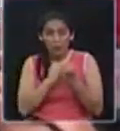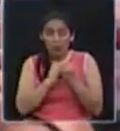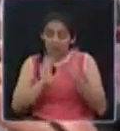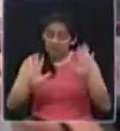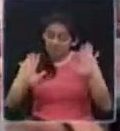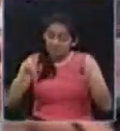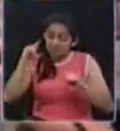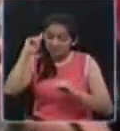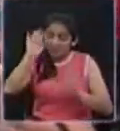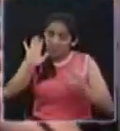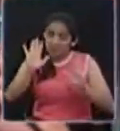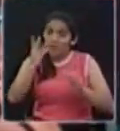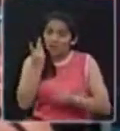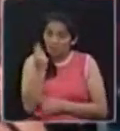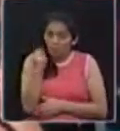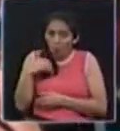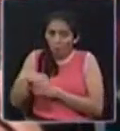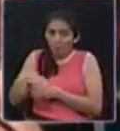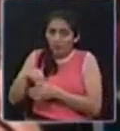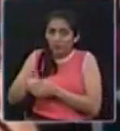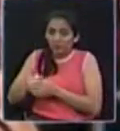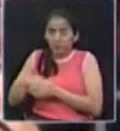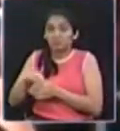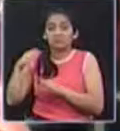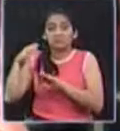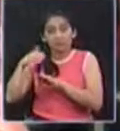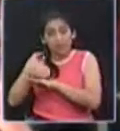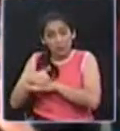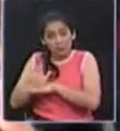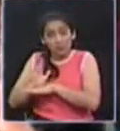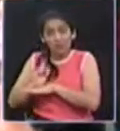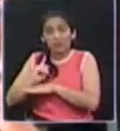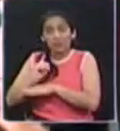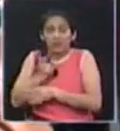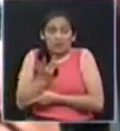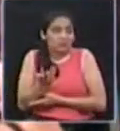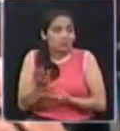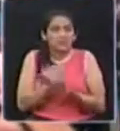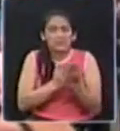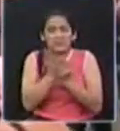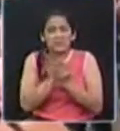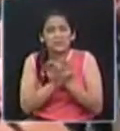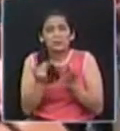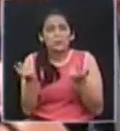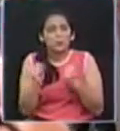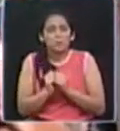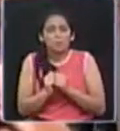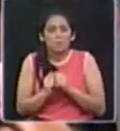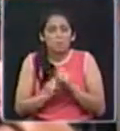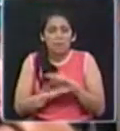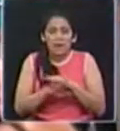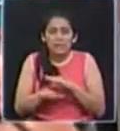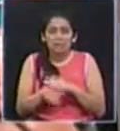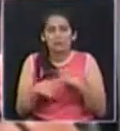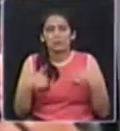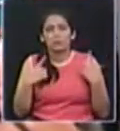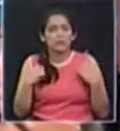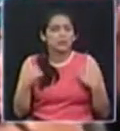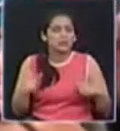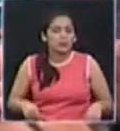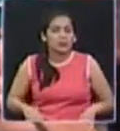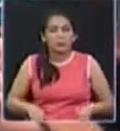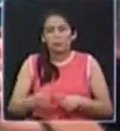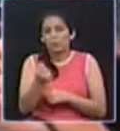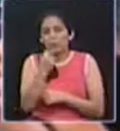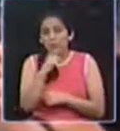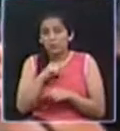protestas tengamos que hacer para que los beneficios se mantengan. Con este tipo de medidas buscan que los ciudadanos mediten el voto. Si piensan votar por